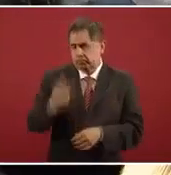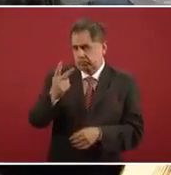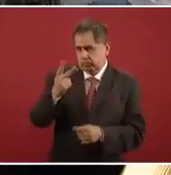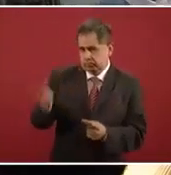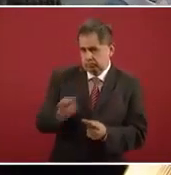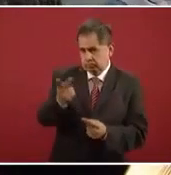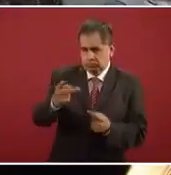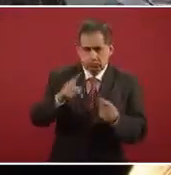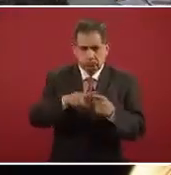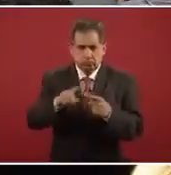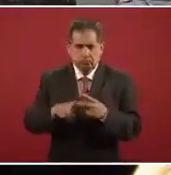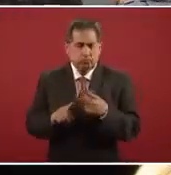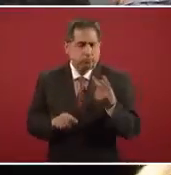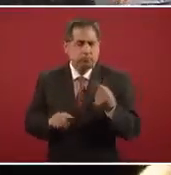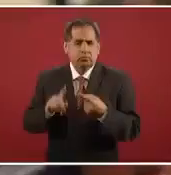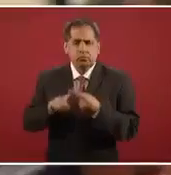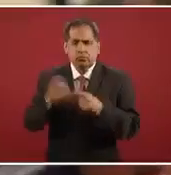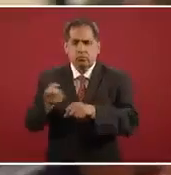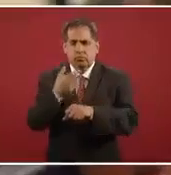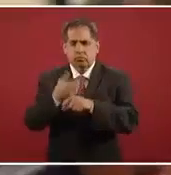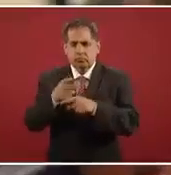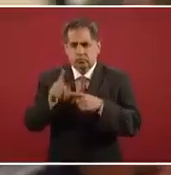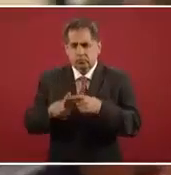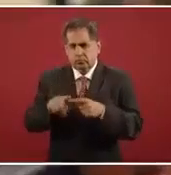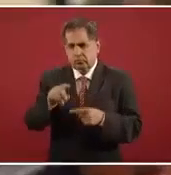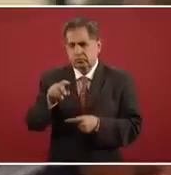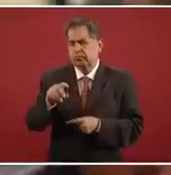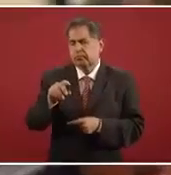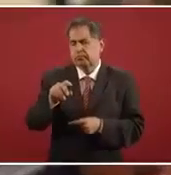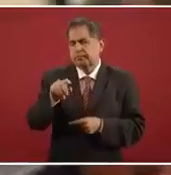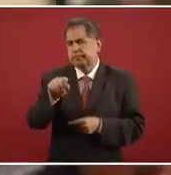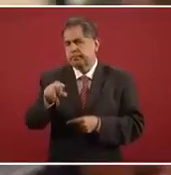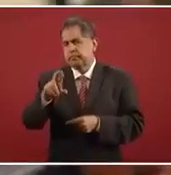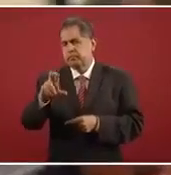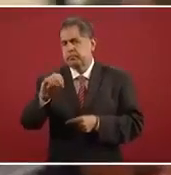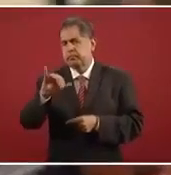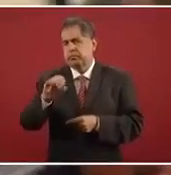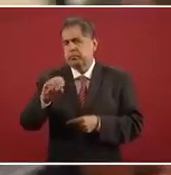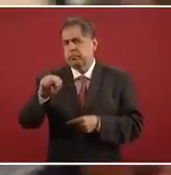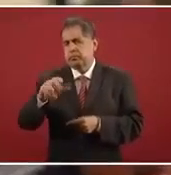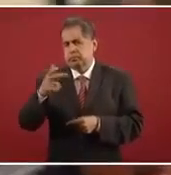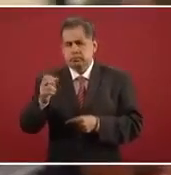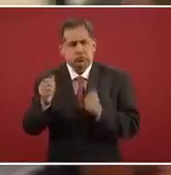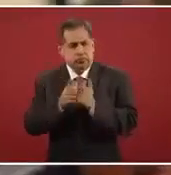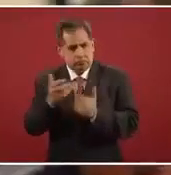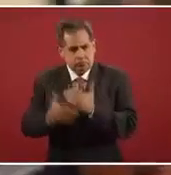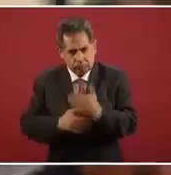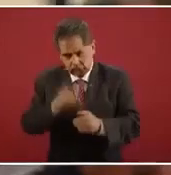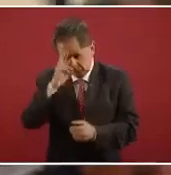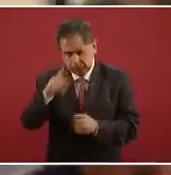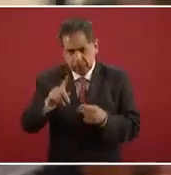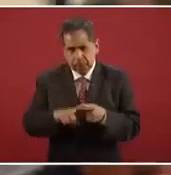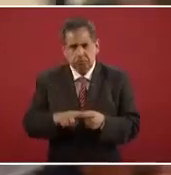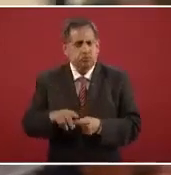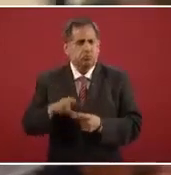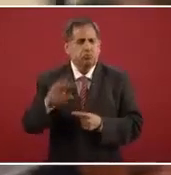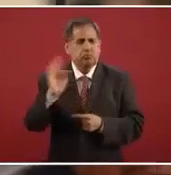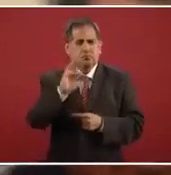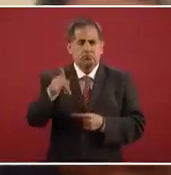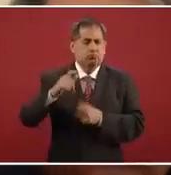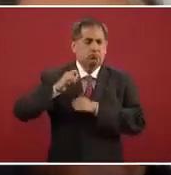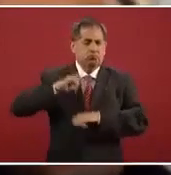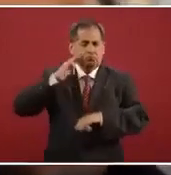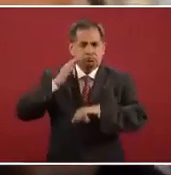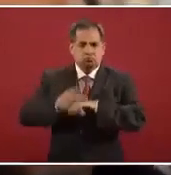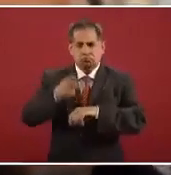la primera es para la secretaria de Energía, Rocío Nale. Secretaria, con todo respeto, si usted es la encargada